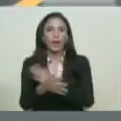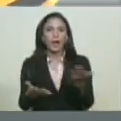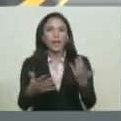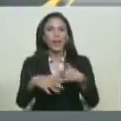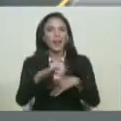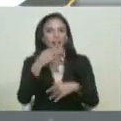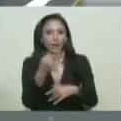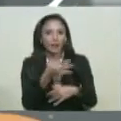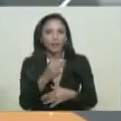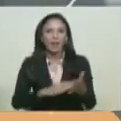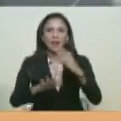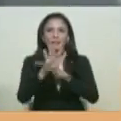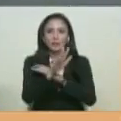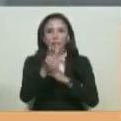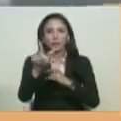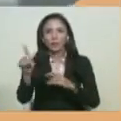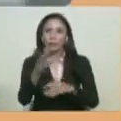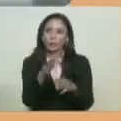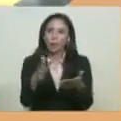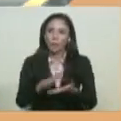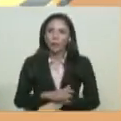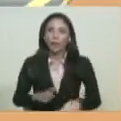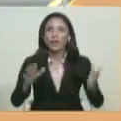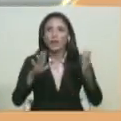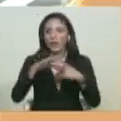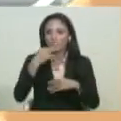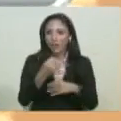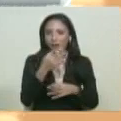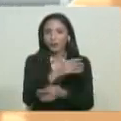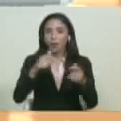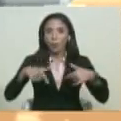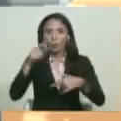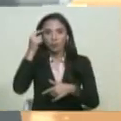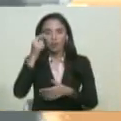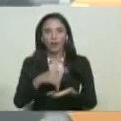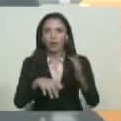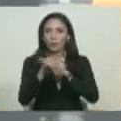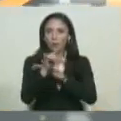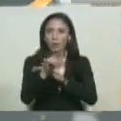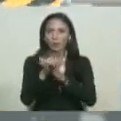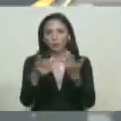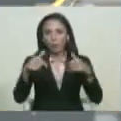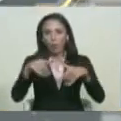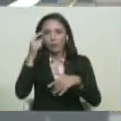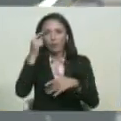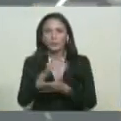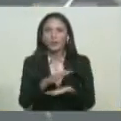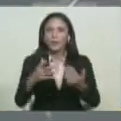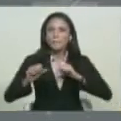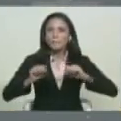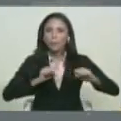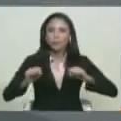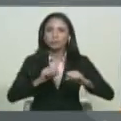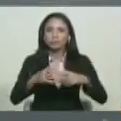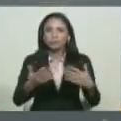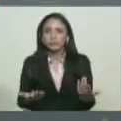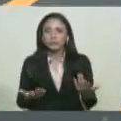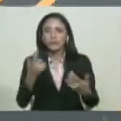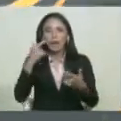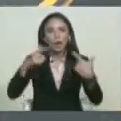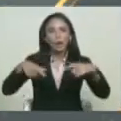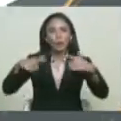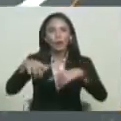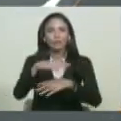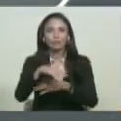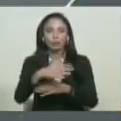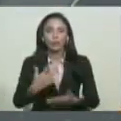17:31, 5:31 p.m. del día de hoy, se registró un sismo que fue localizado